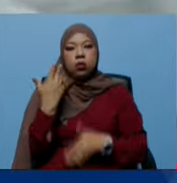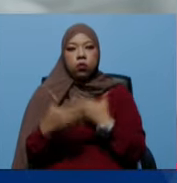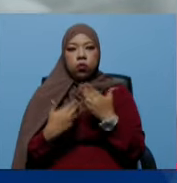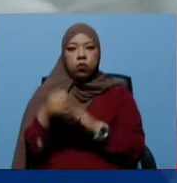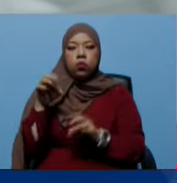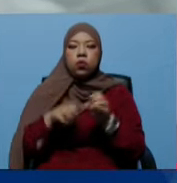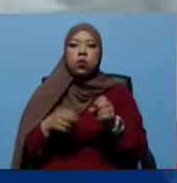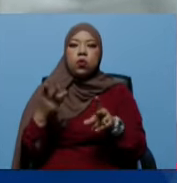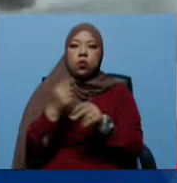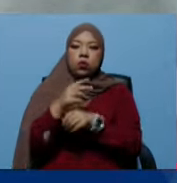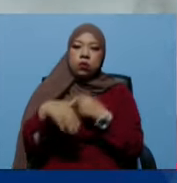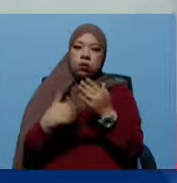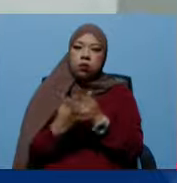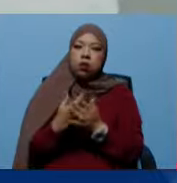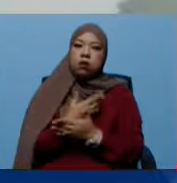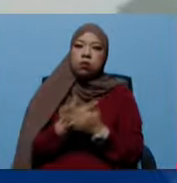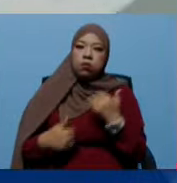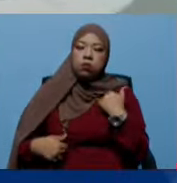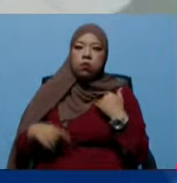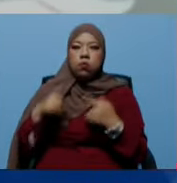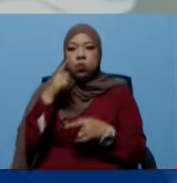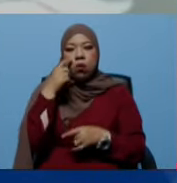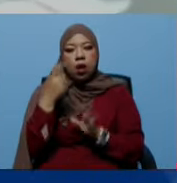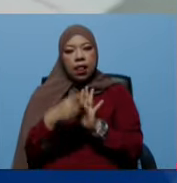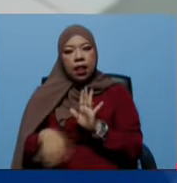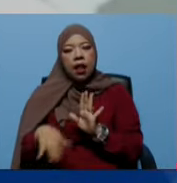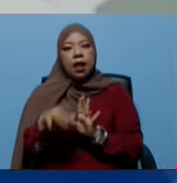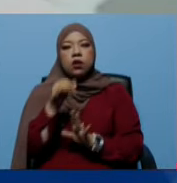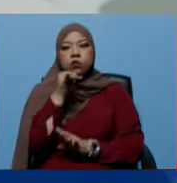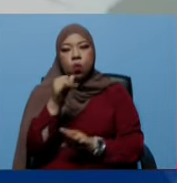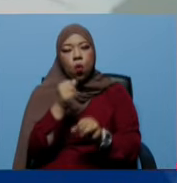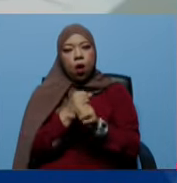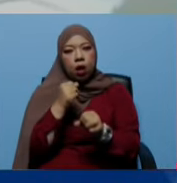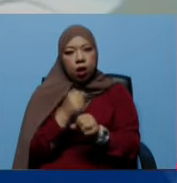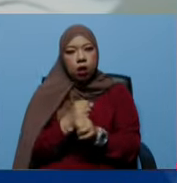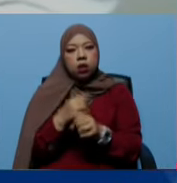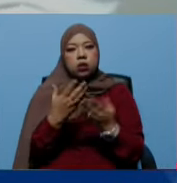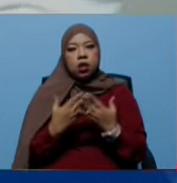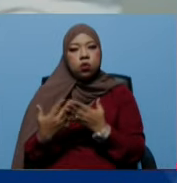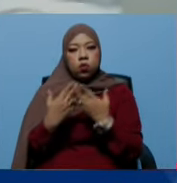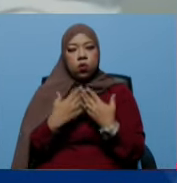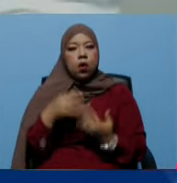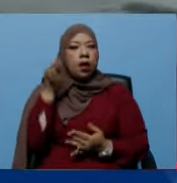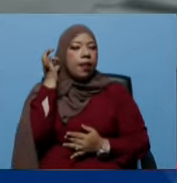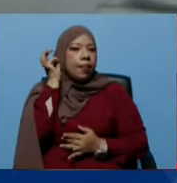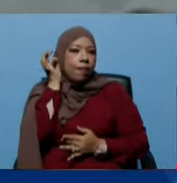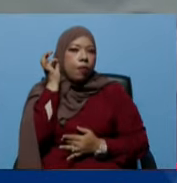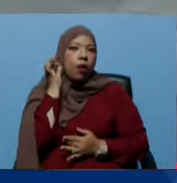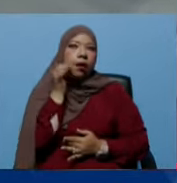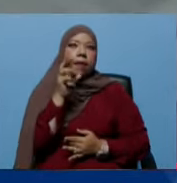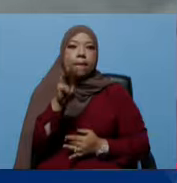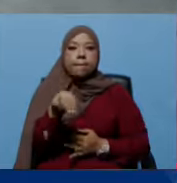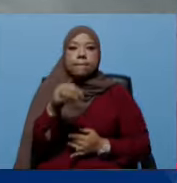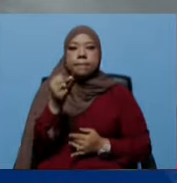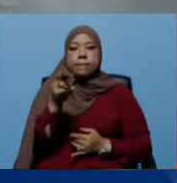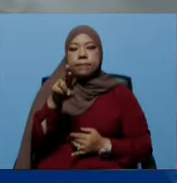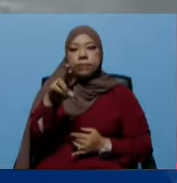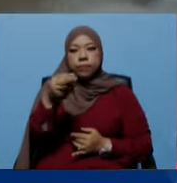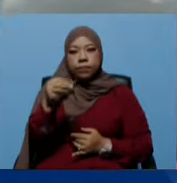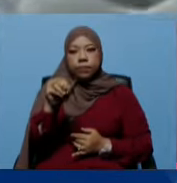la oportunidad, con su permiso, presidente, de darle el derecho de palabra a la estudiante Alimar Marquina, que, bueno, en nombre de los